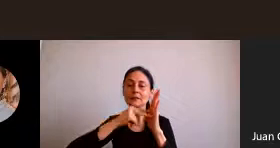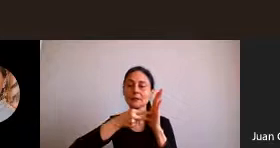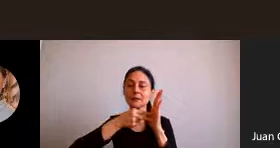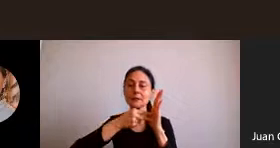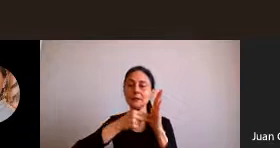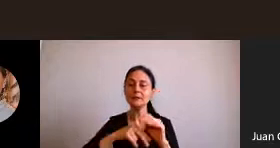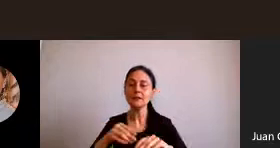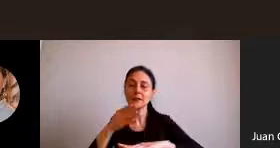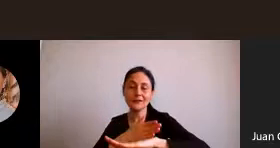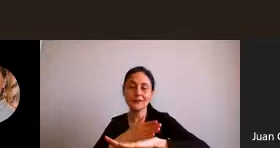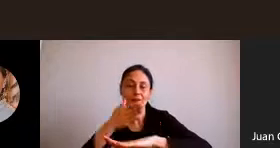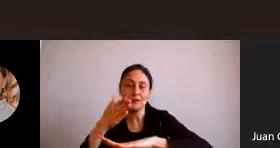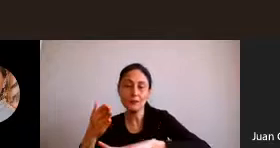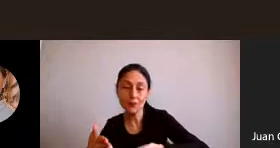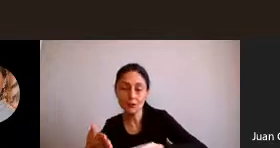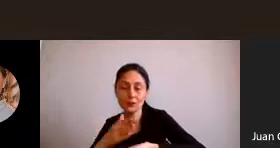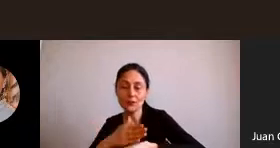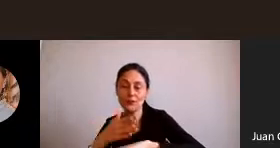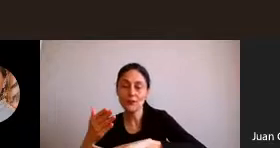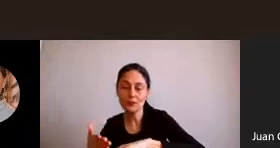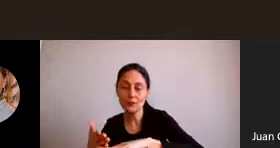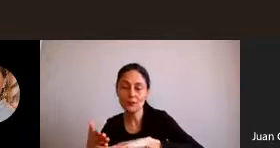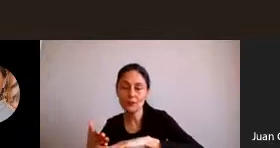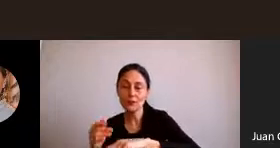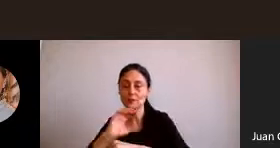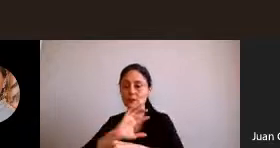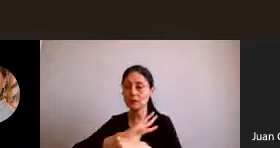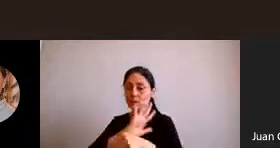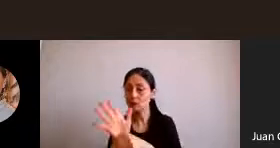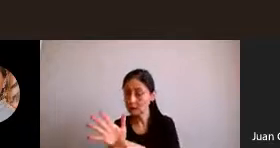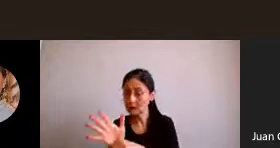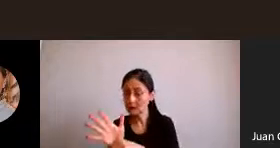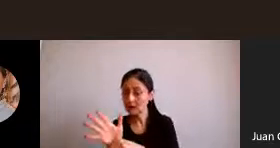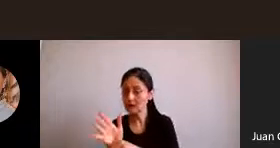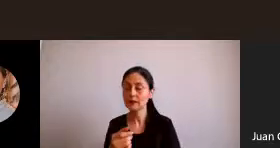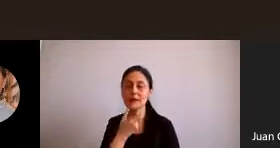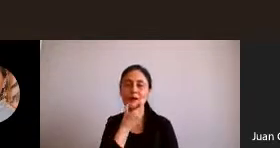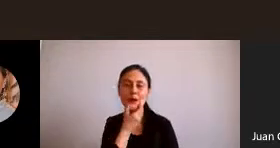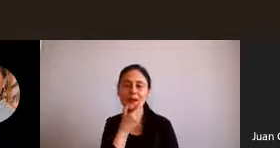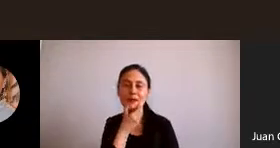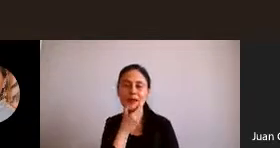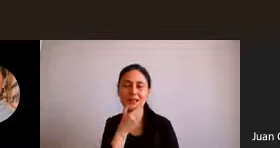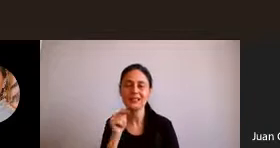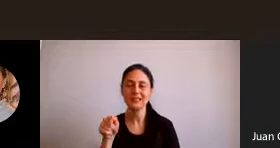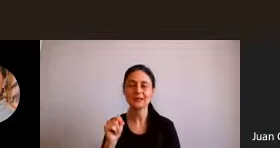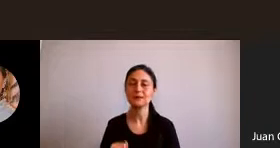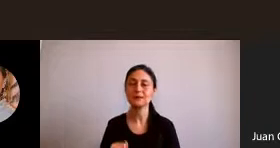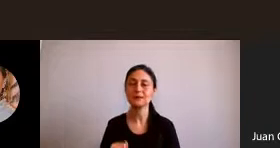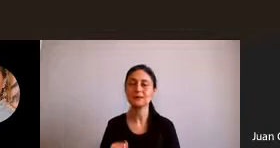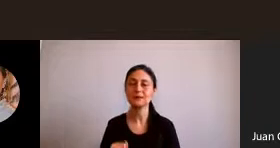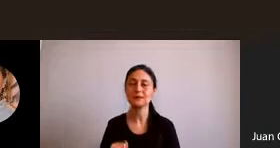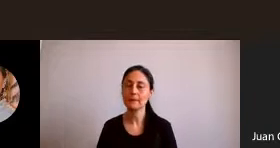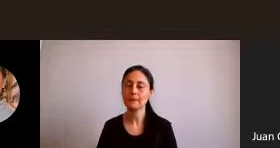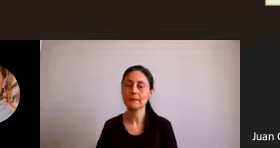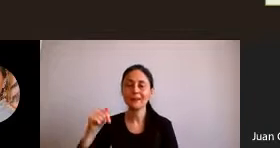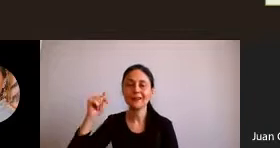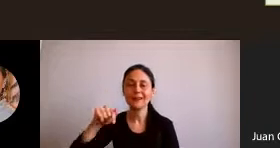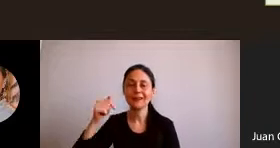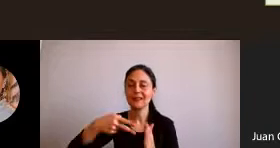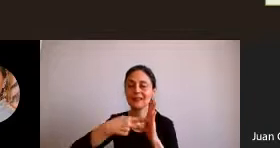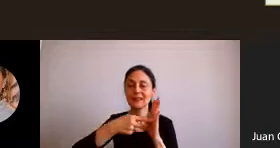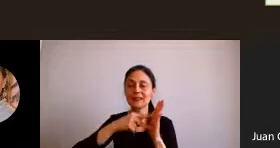el PICS, ya por la Post-Intensive Care Syndrome, y esta complicación que ocurre